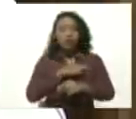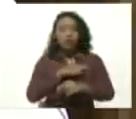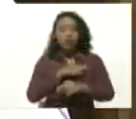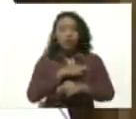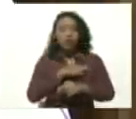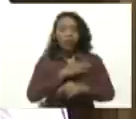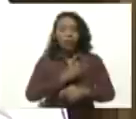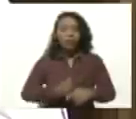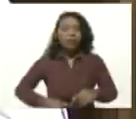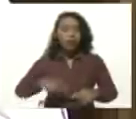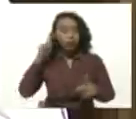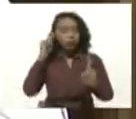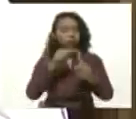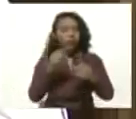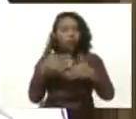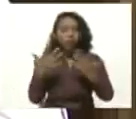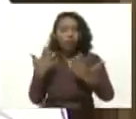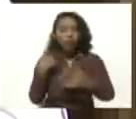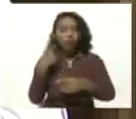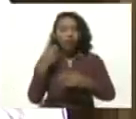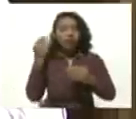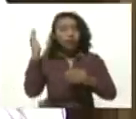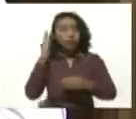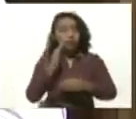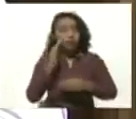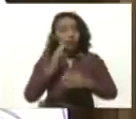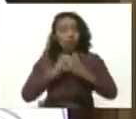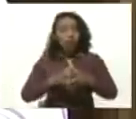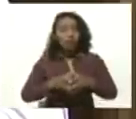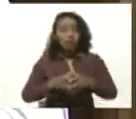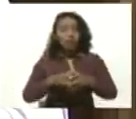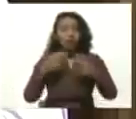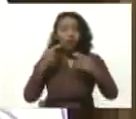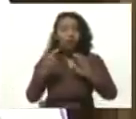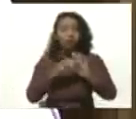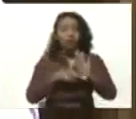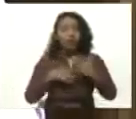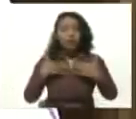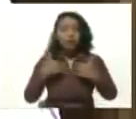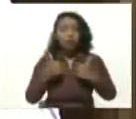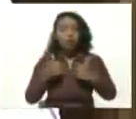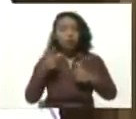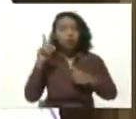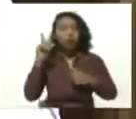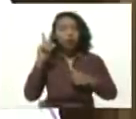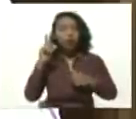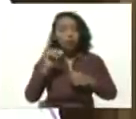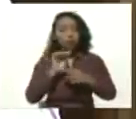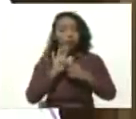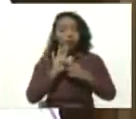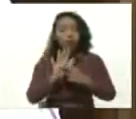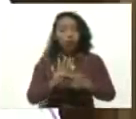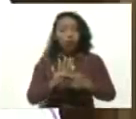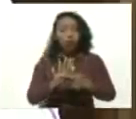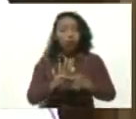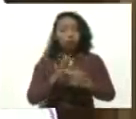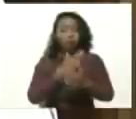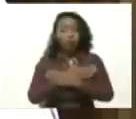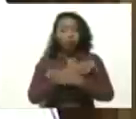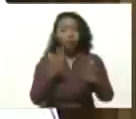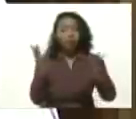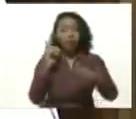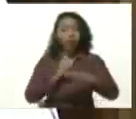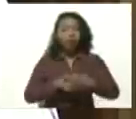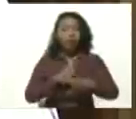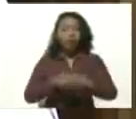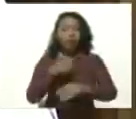rectoras con el objetivo de que este regreso a clase sea bioseguro y también responda a las disponibilidades de tiempo de cada